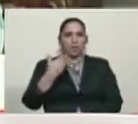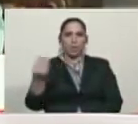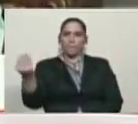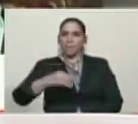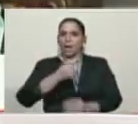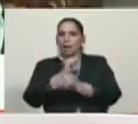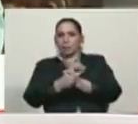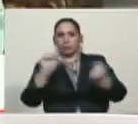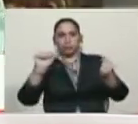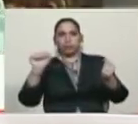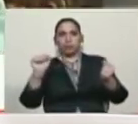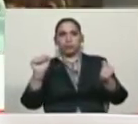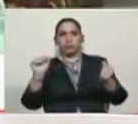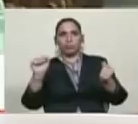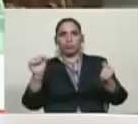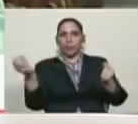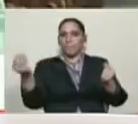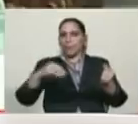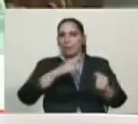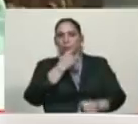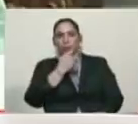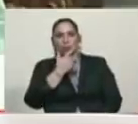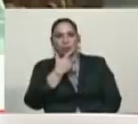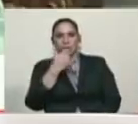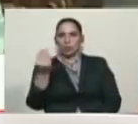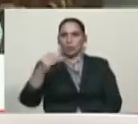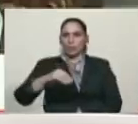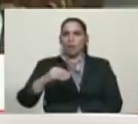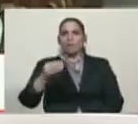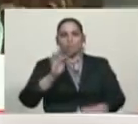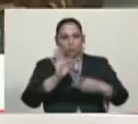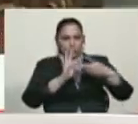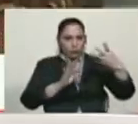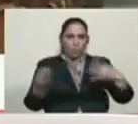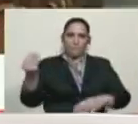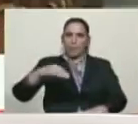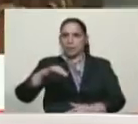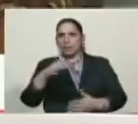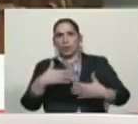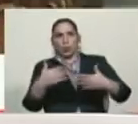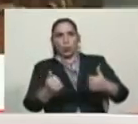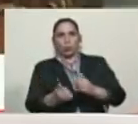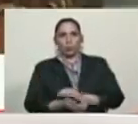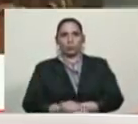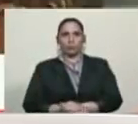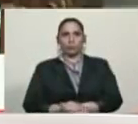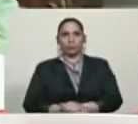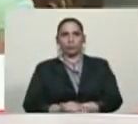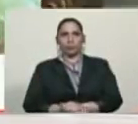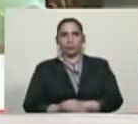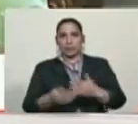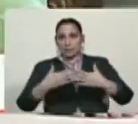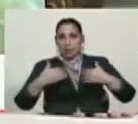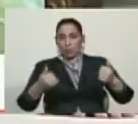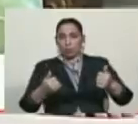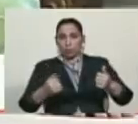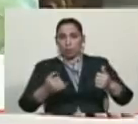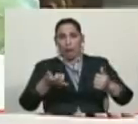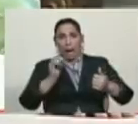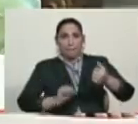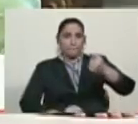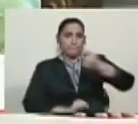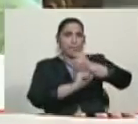independiente más bonito más funcional más seguro y en la salud tenemos toda la base para